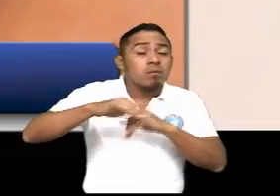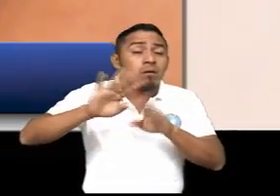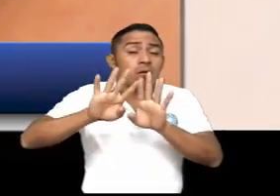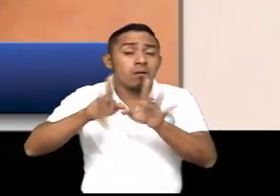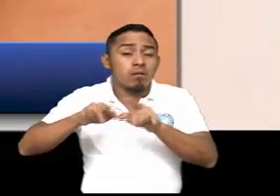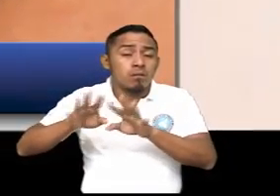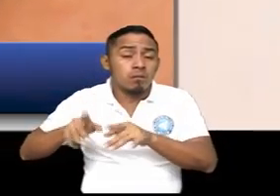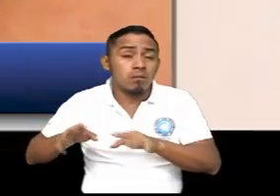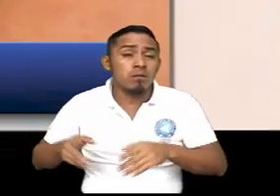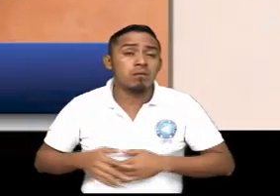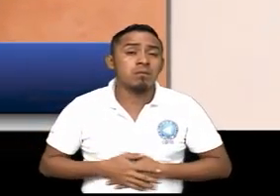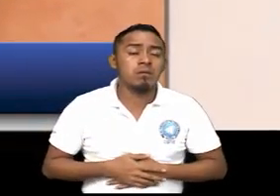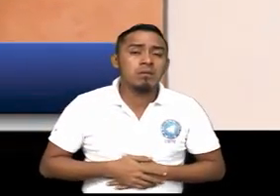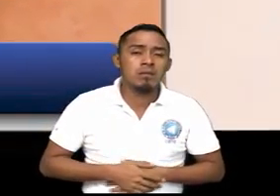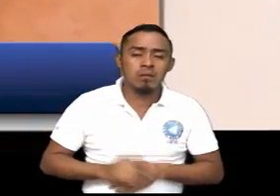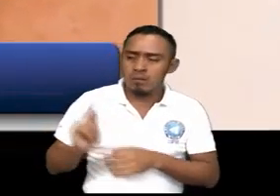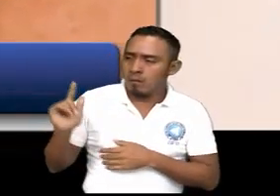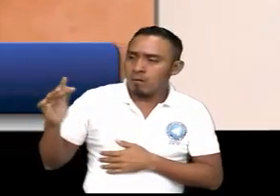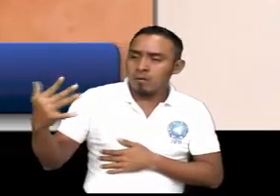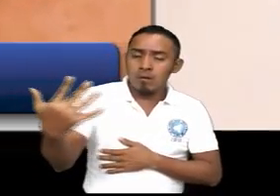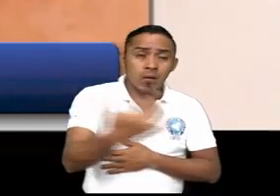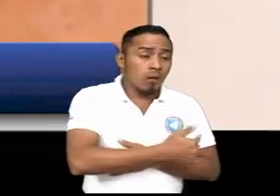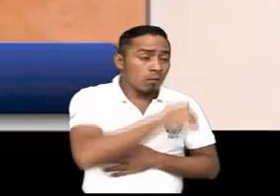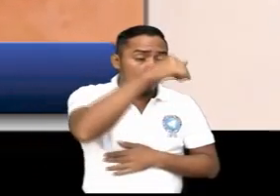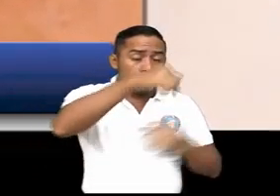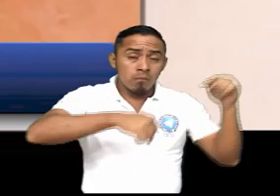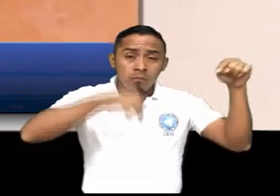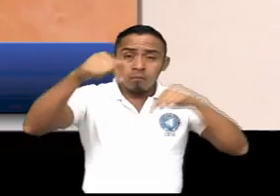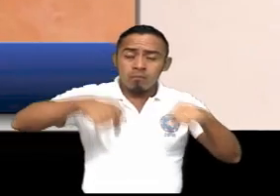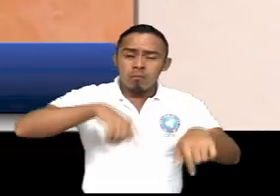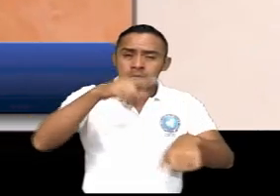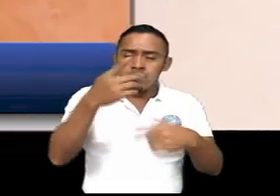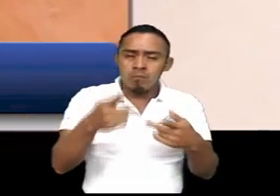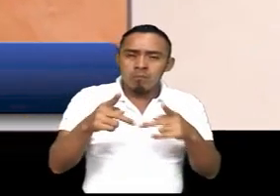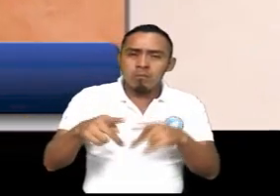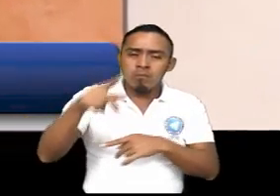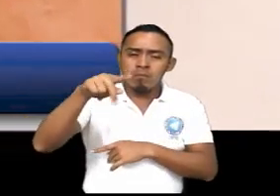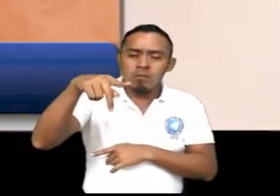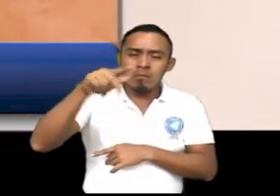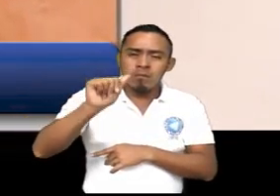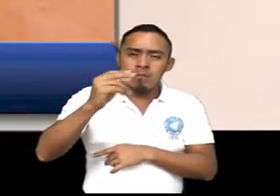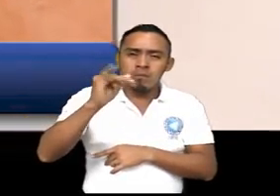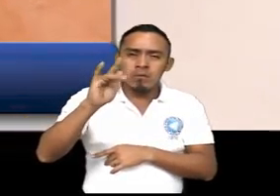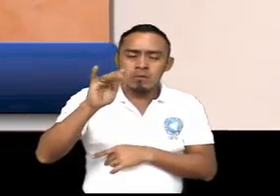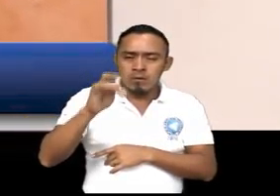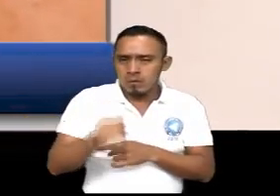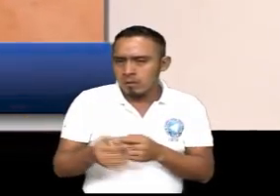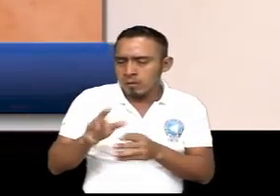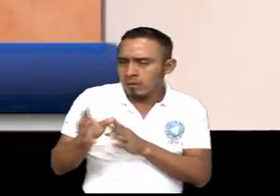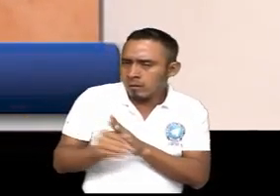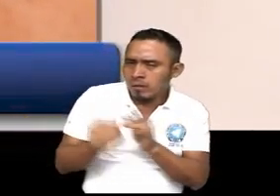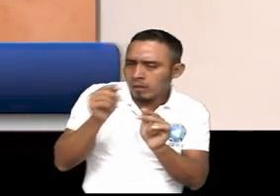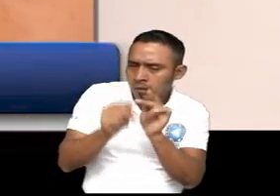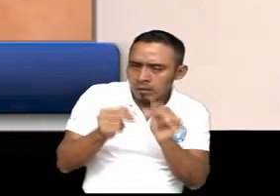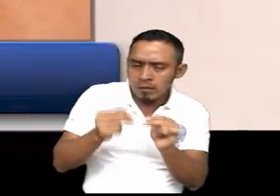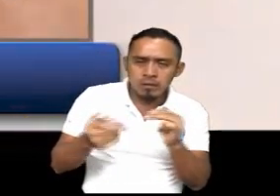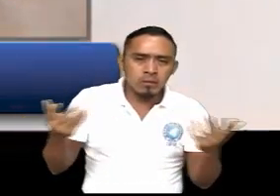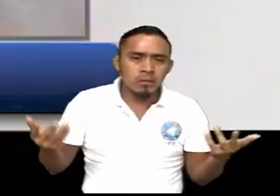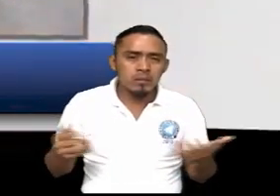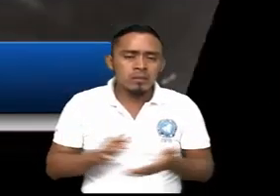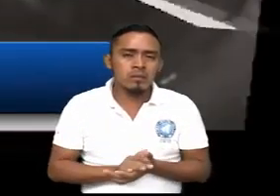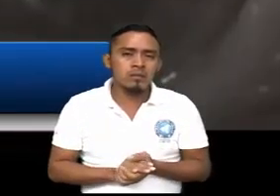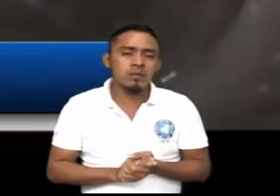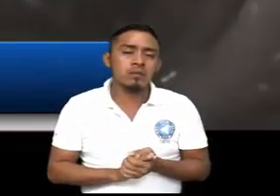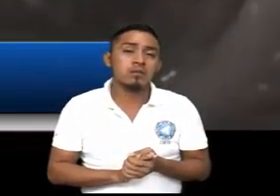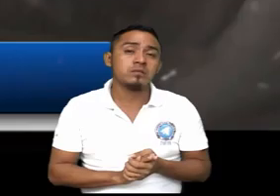ese sexo. Ahora, de todos los pacientes que ustedes reciben aquí, en glaucoma, ¿cuánto número hablamos de pacientes que vienen precisamente